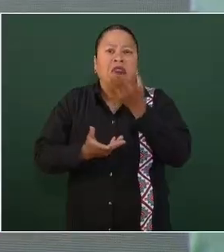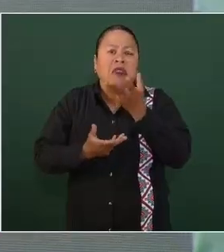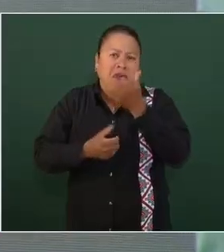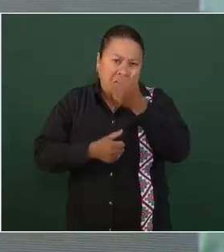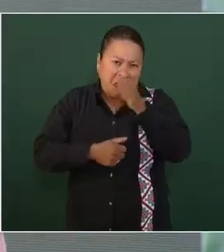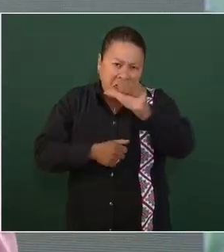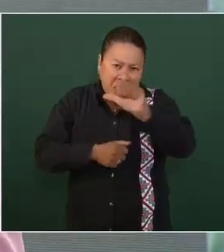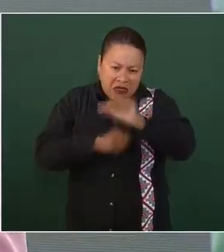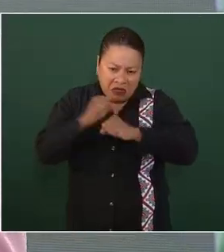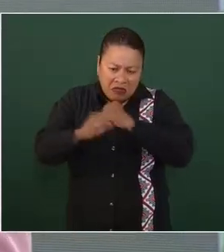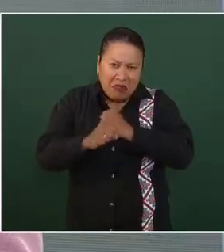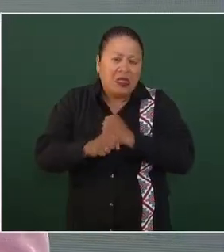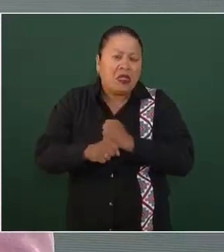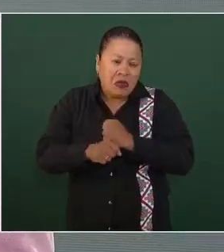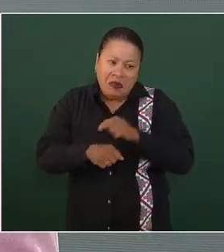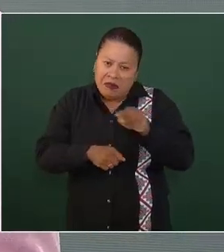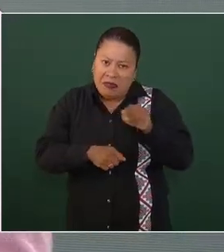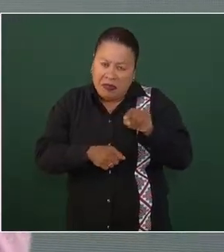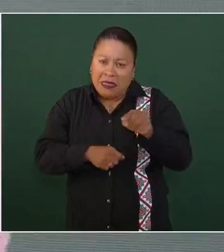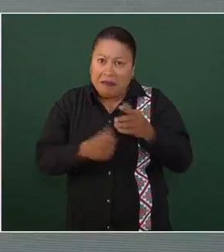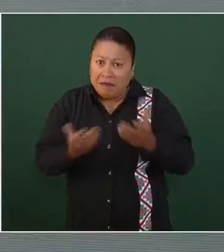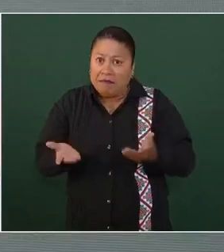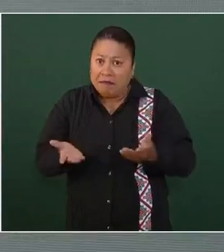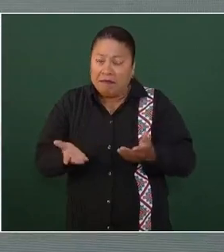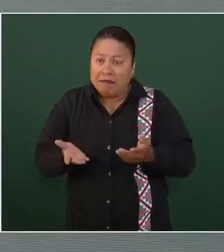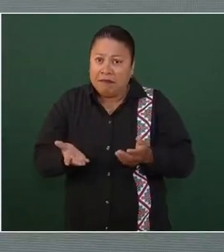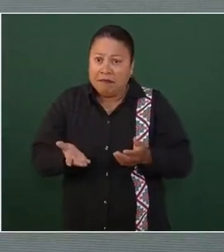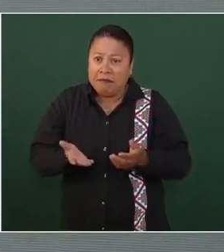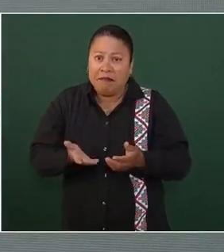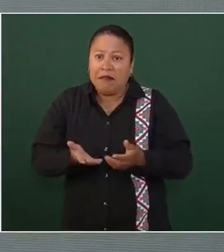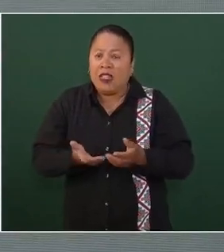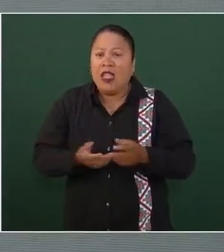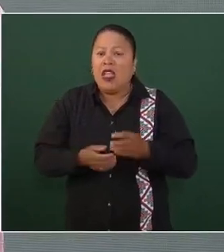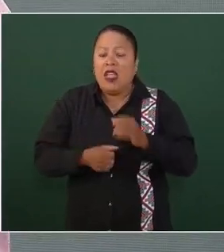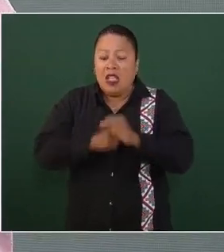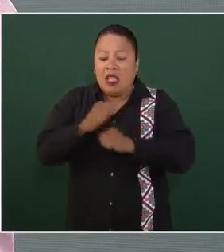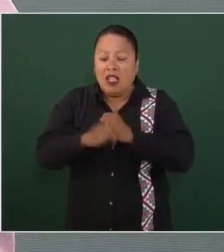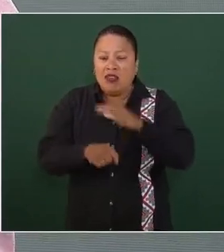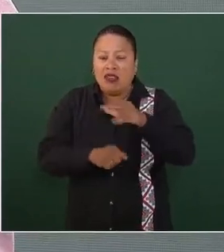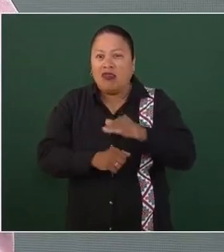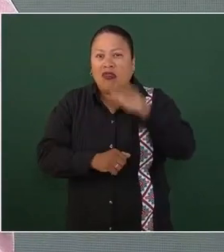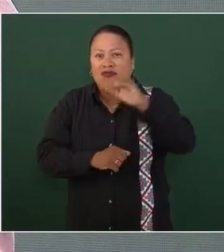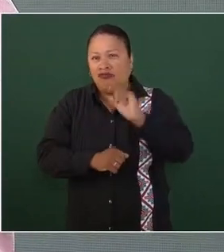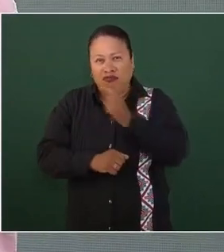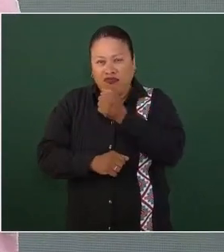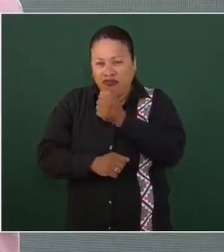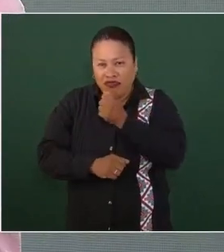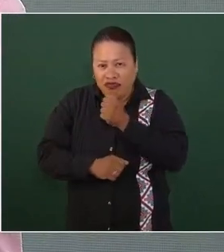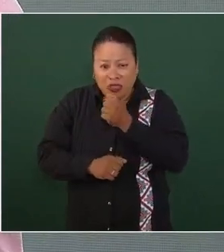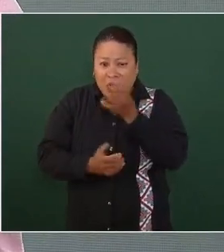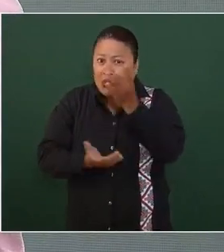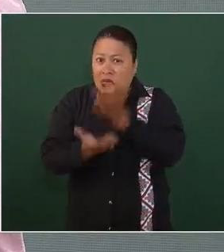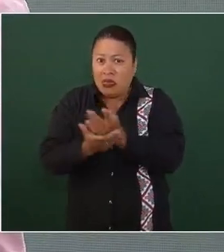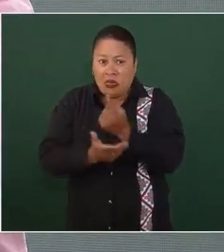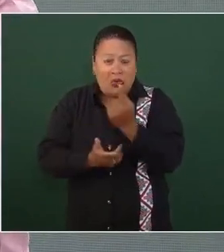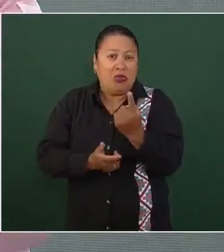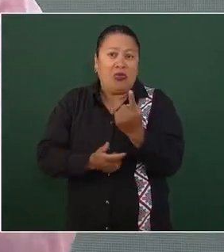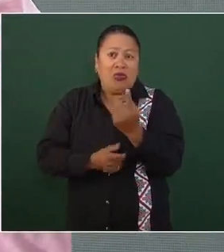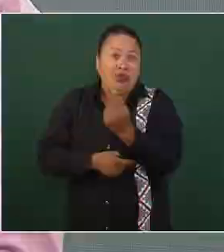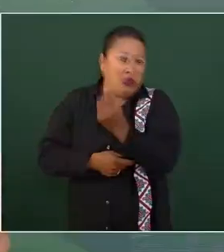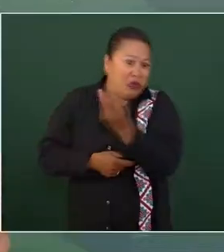todavía no es mayor de edad es el único los demás